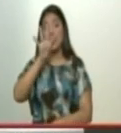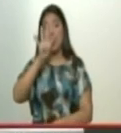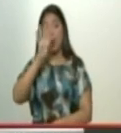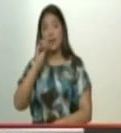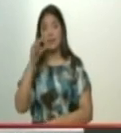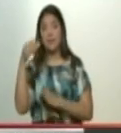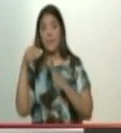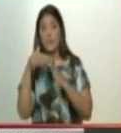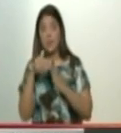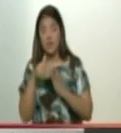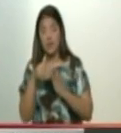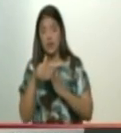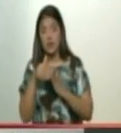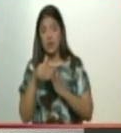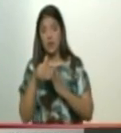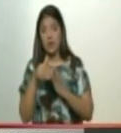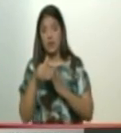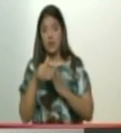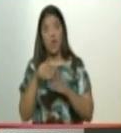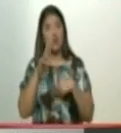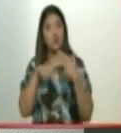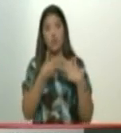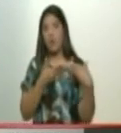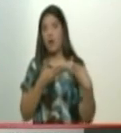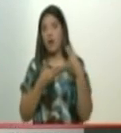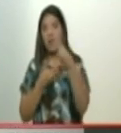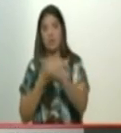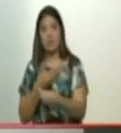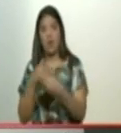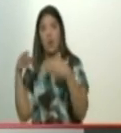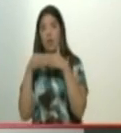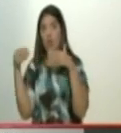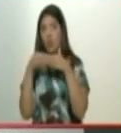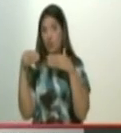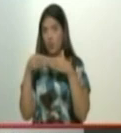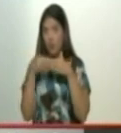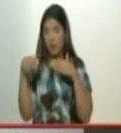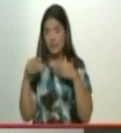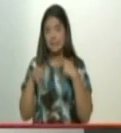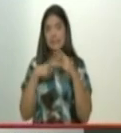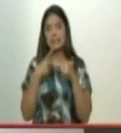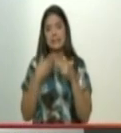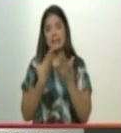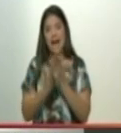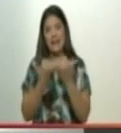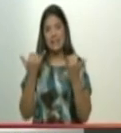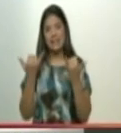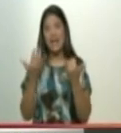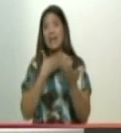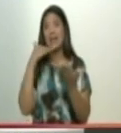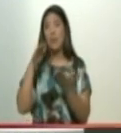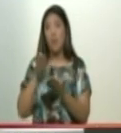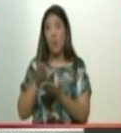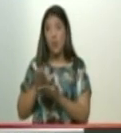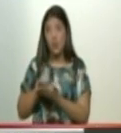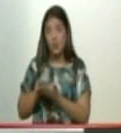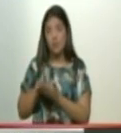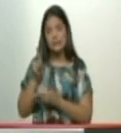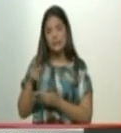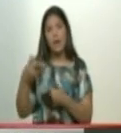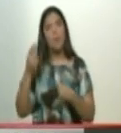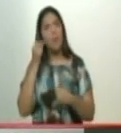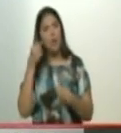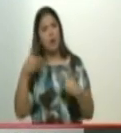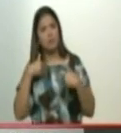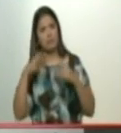no obteniendo los 5.000 dólares americanos para la denunciación. Y de ese momento hasta el día de la muerte, al verse afectada la